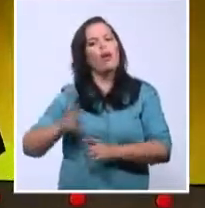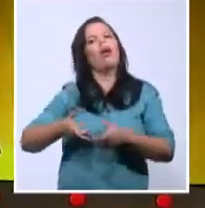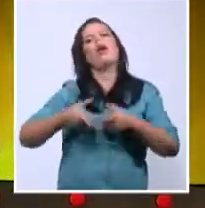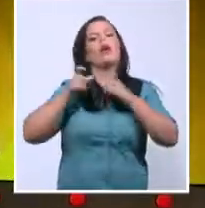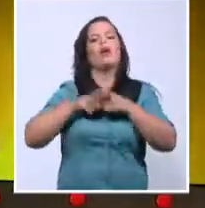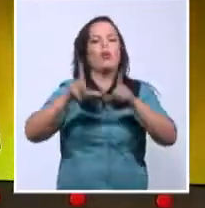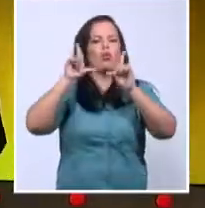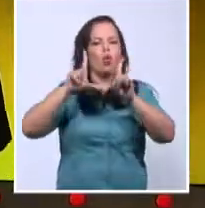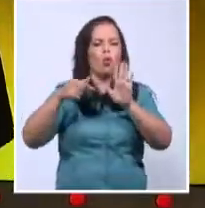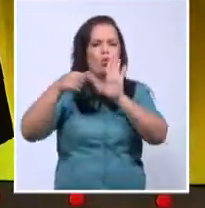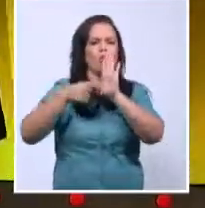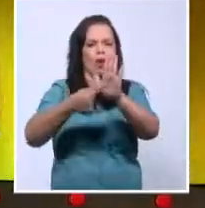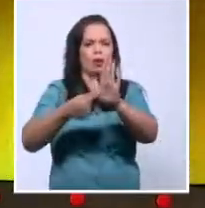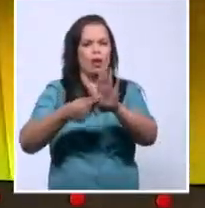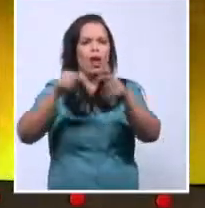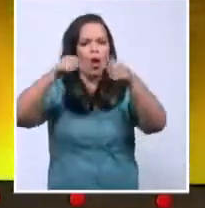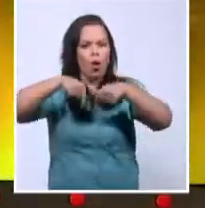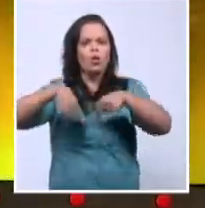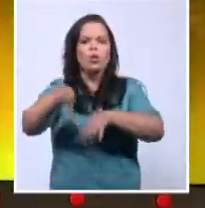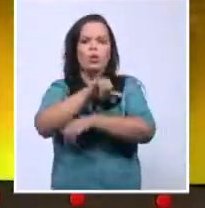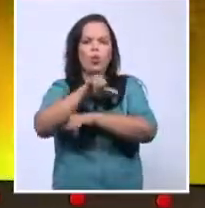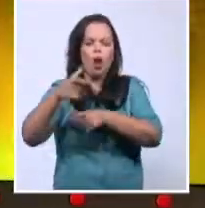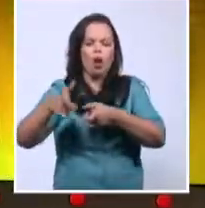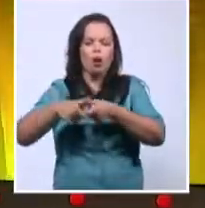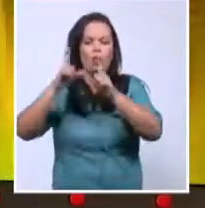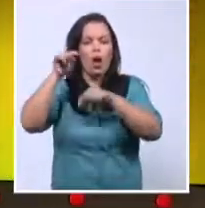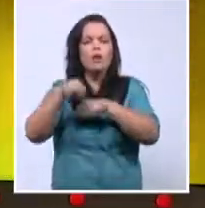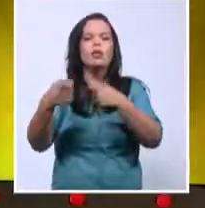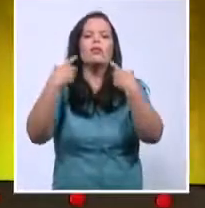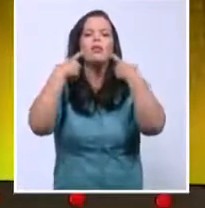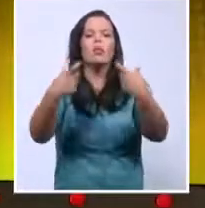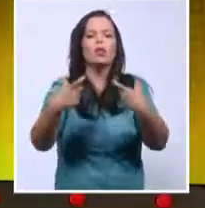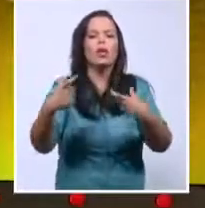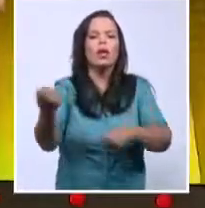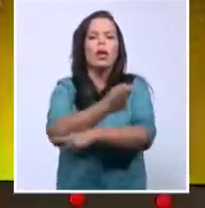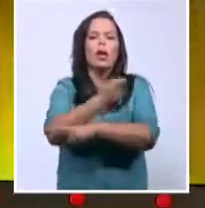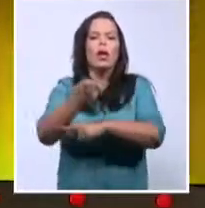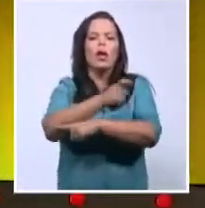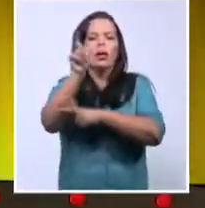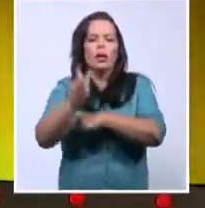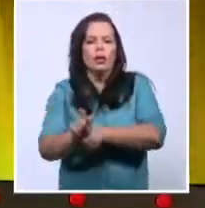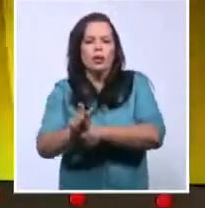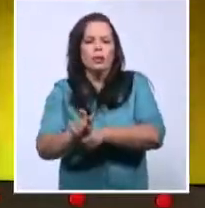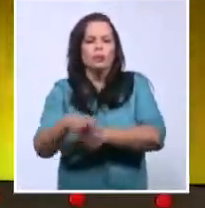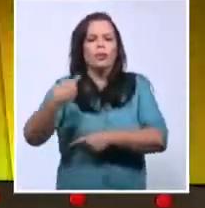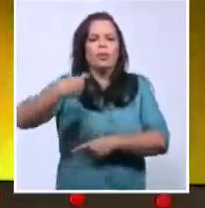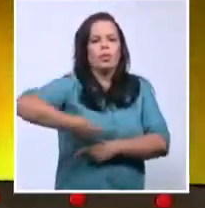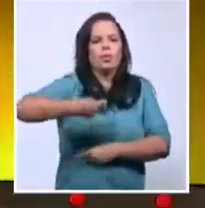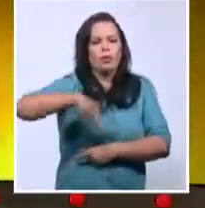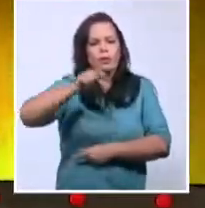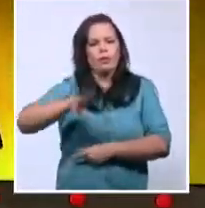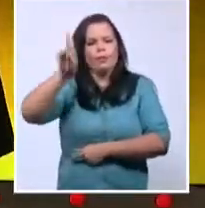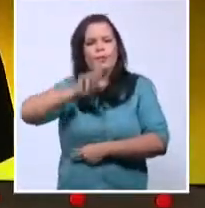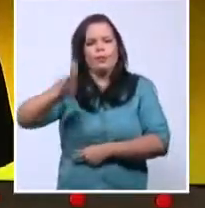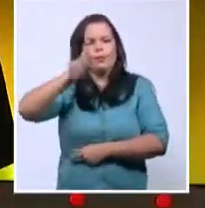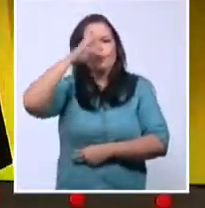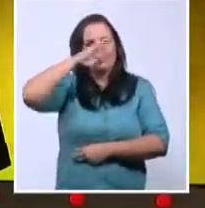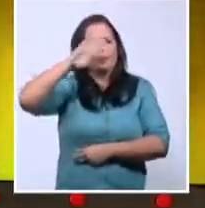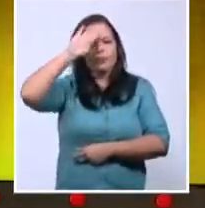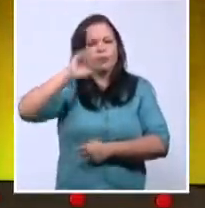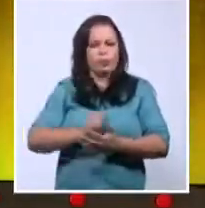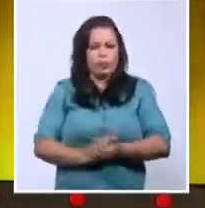están destacados profesores de derecho de nuestras facultades en el país. Profesionales que estudian,